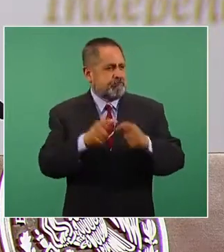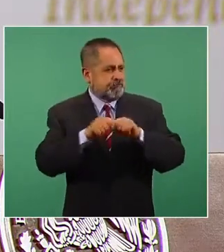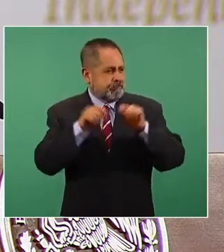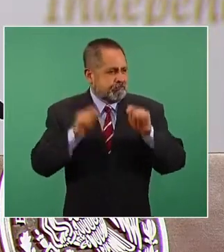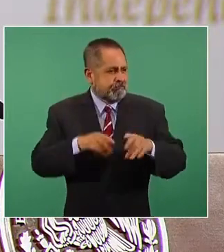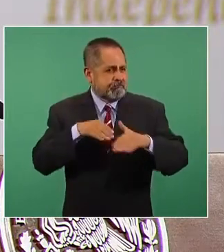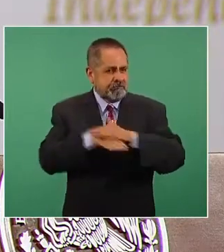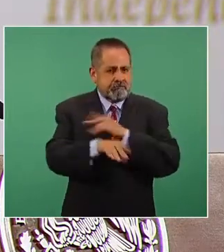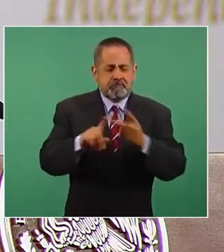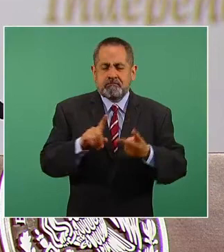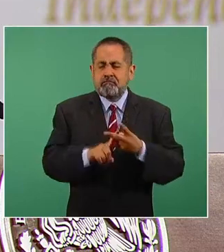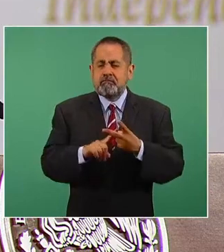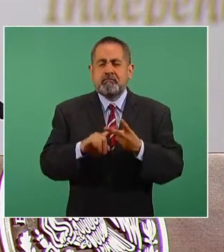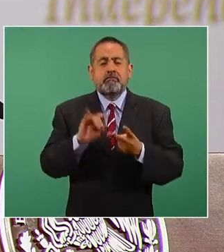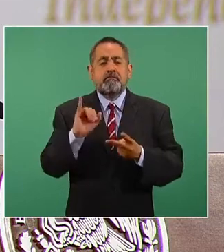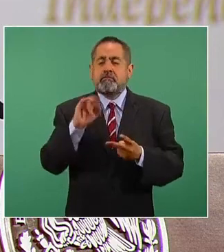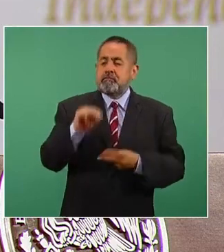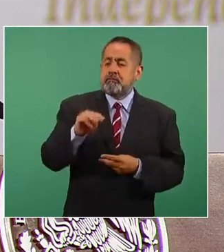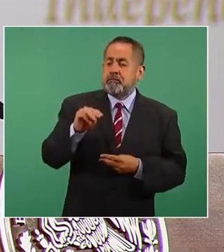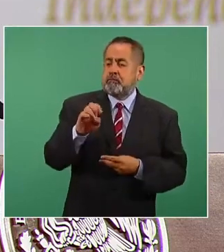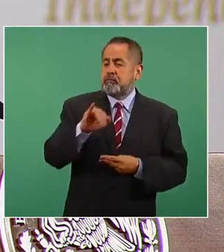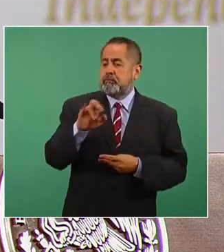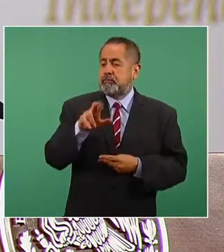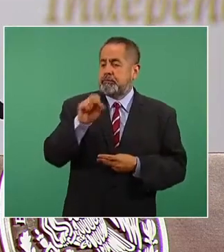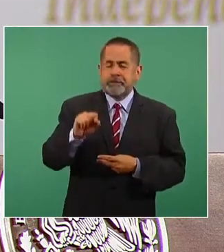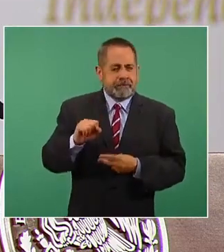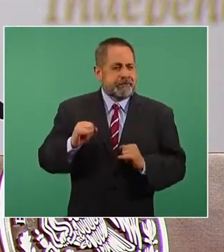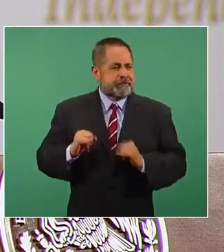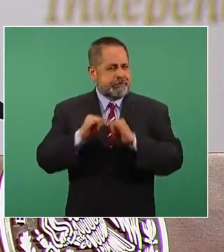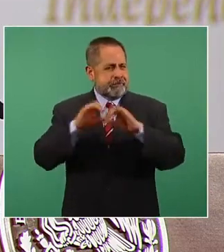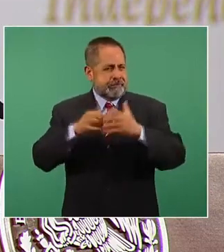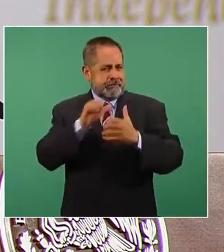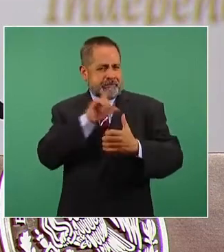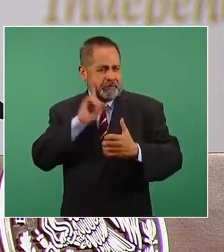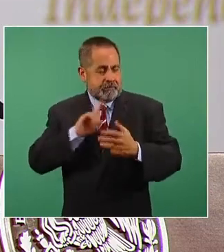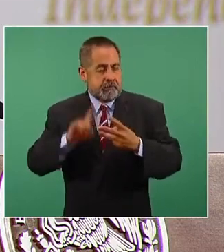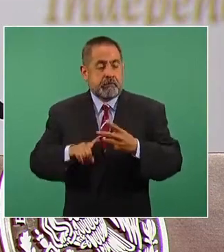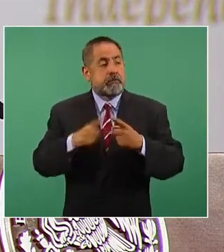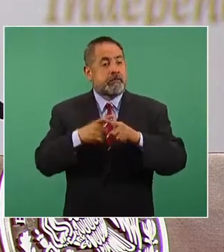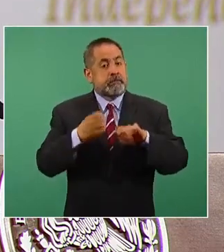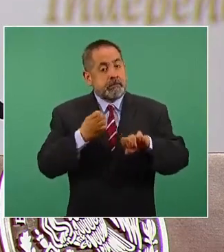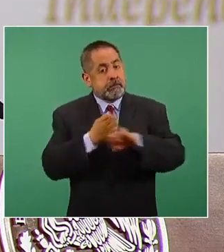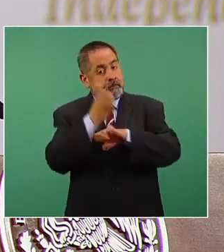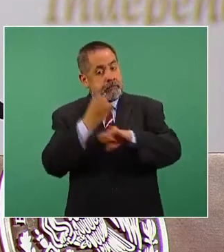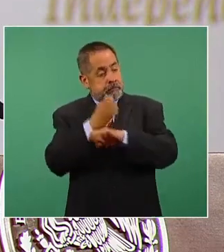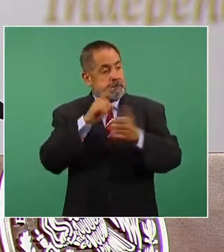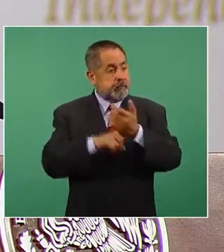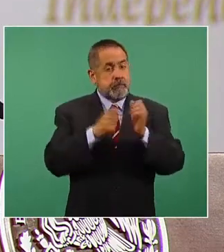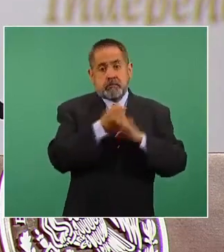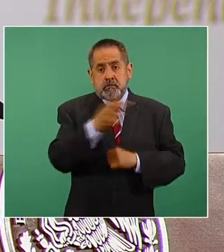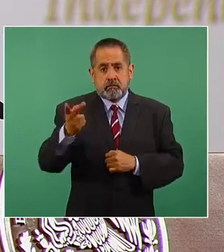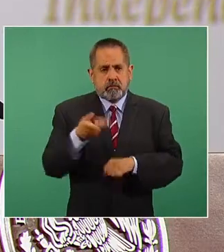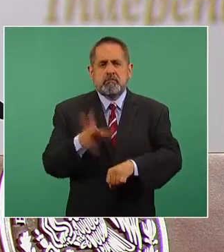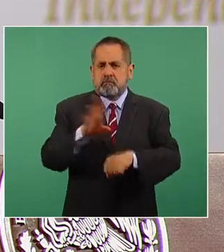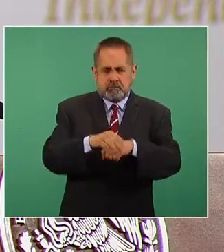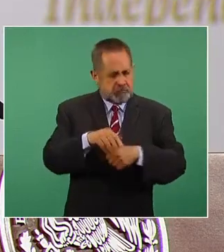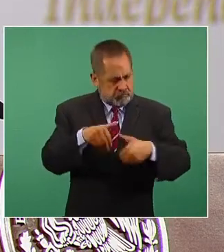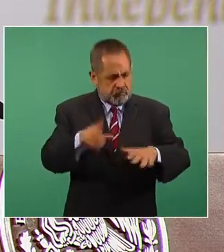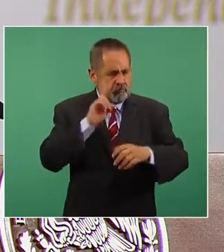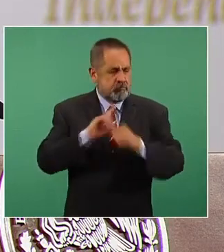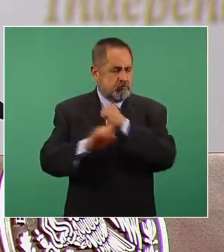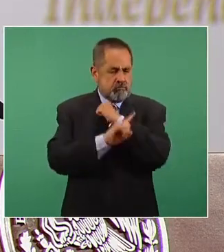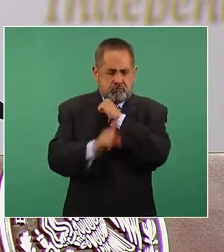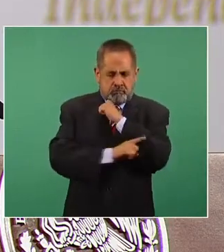de INMUJERES, la aprobación en muchos estados, inclusive de la interrupción legal del embarazo,